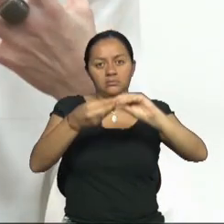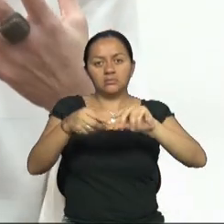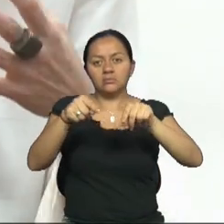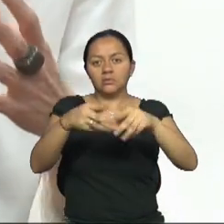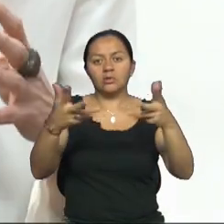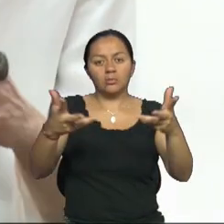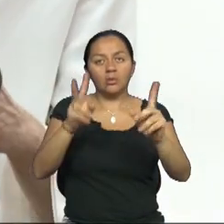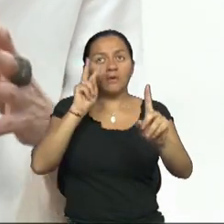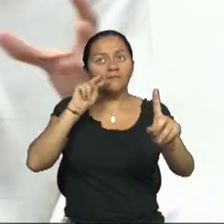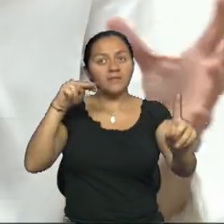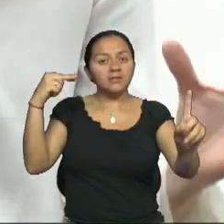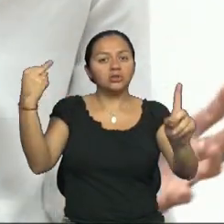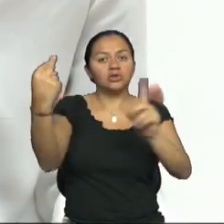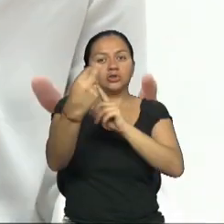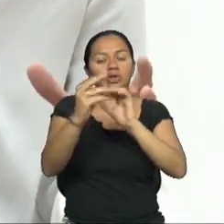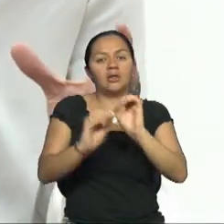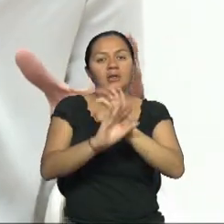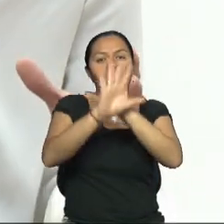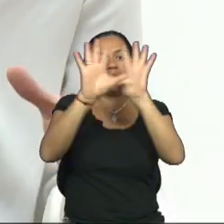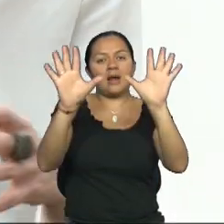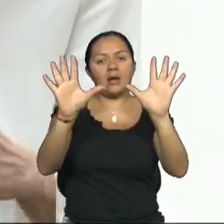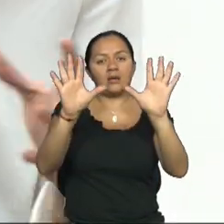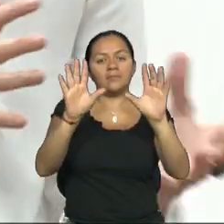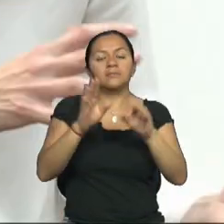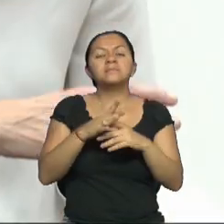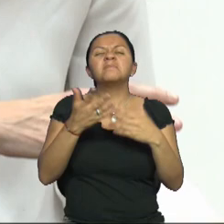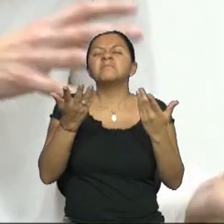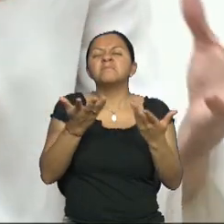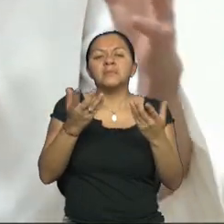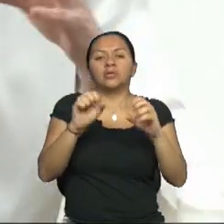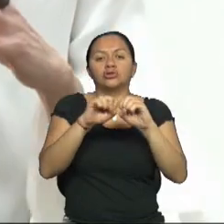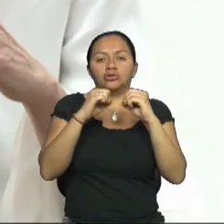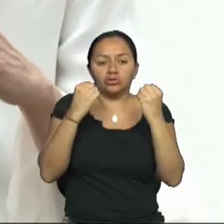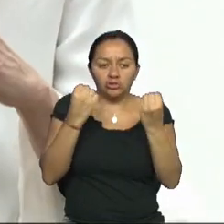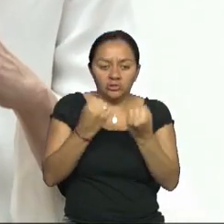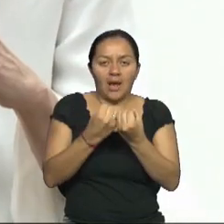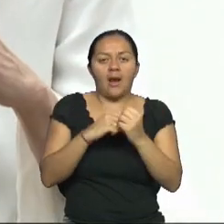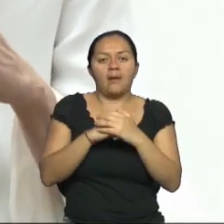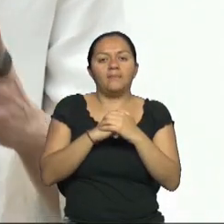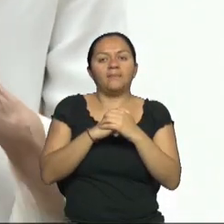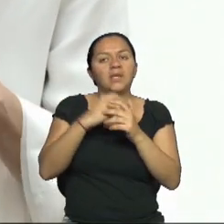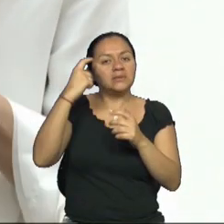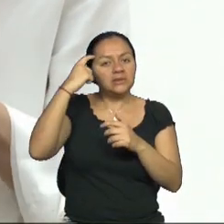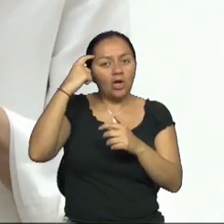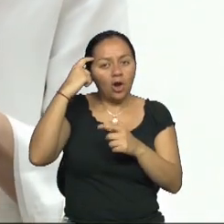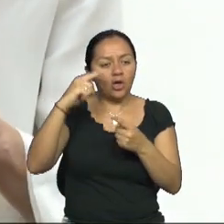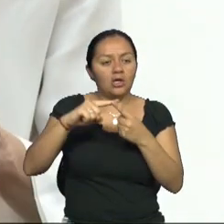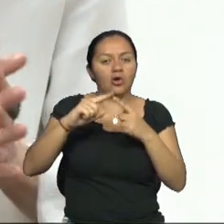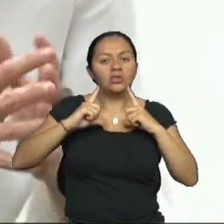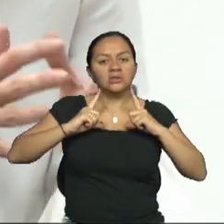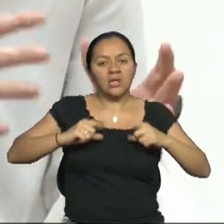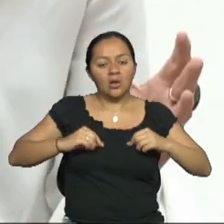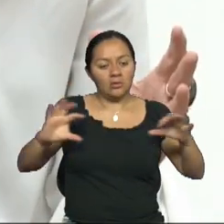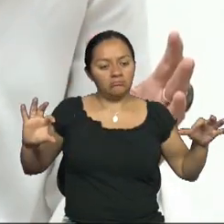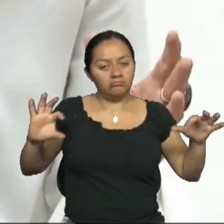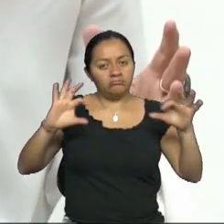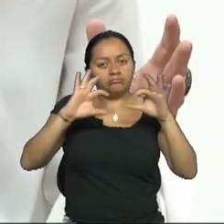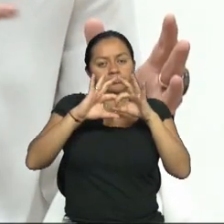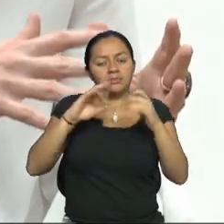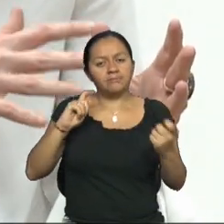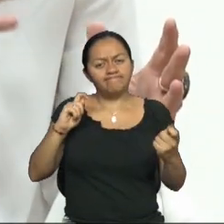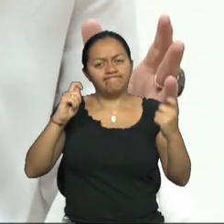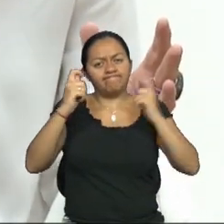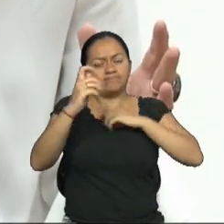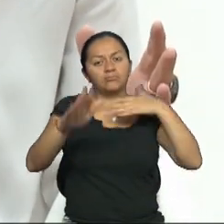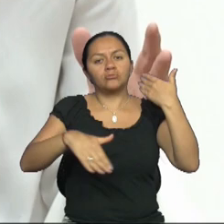una perspectiva mucho más biopsicosocial. Entonces, esa transformación también se ha visto reflejada